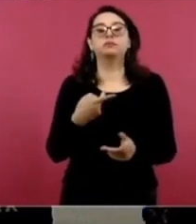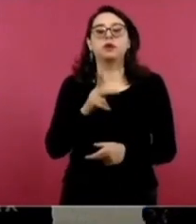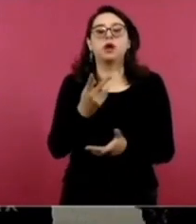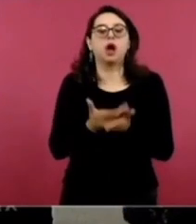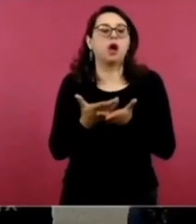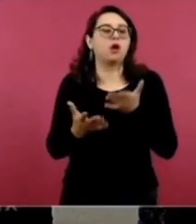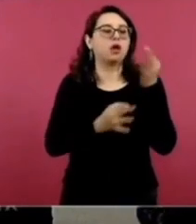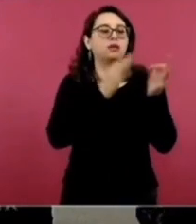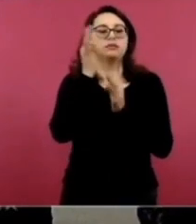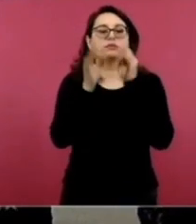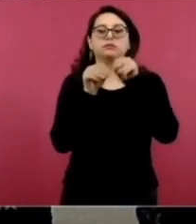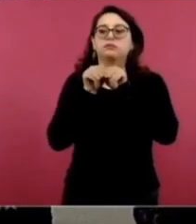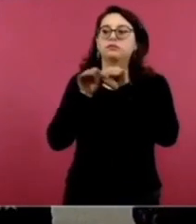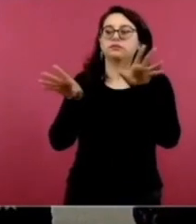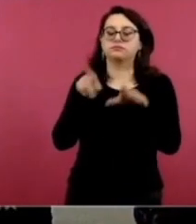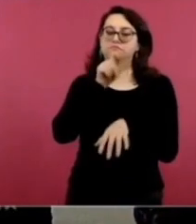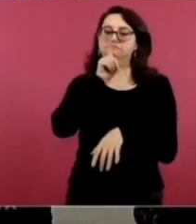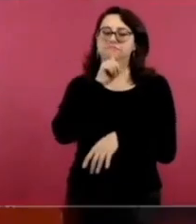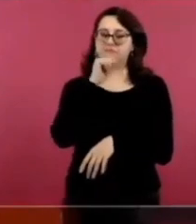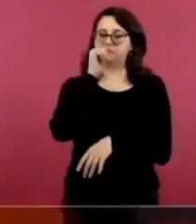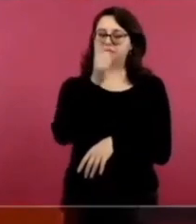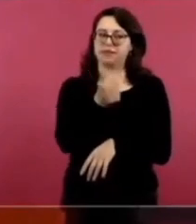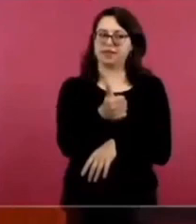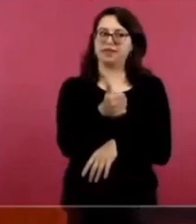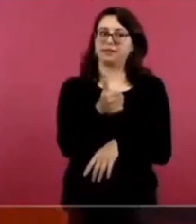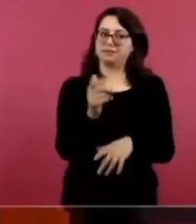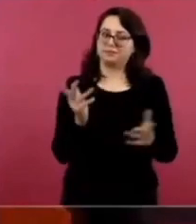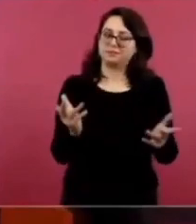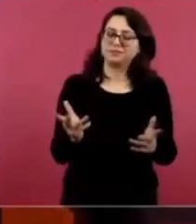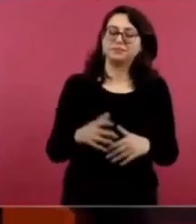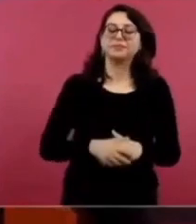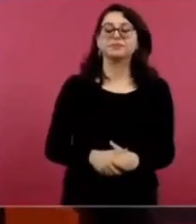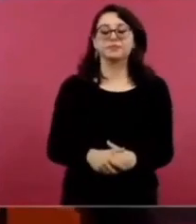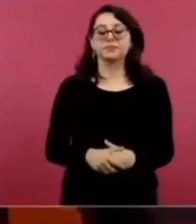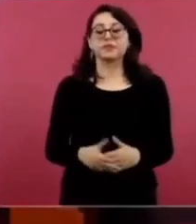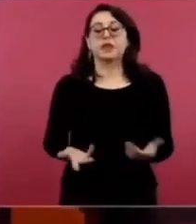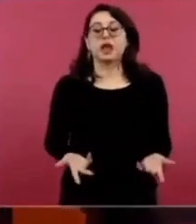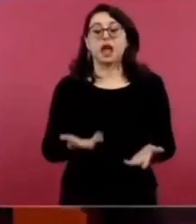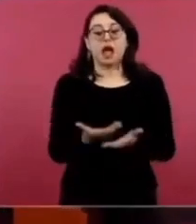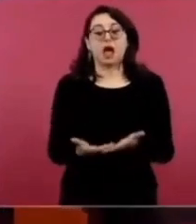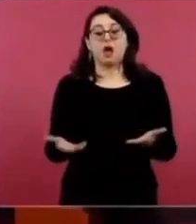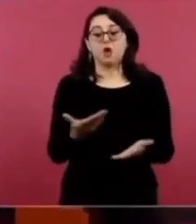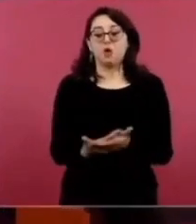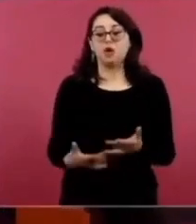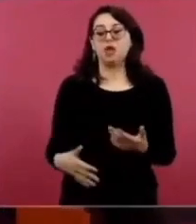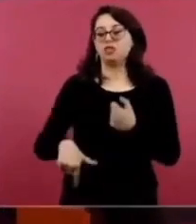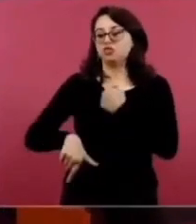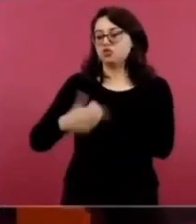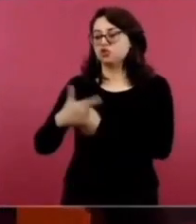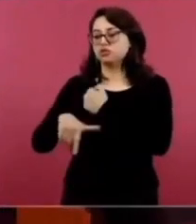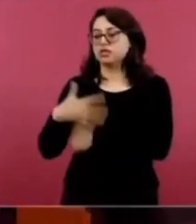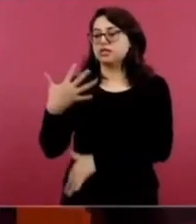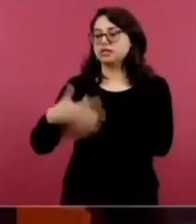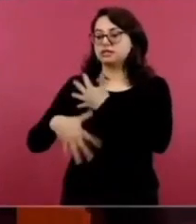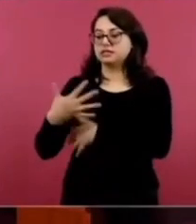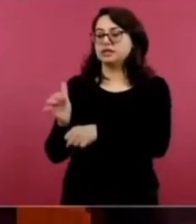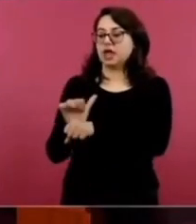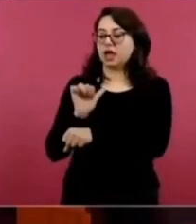llegó a estar en la época de Espinosa Villarreal? En 120